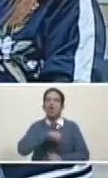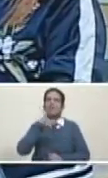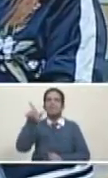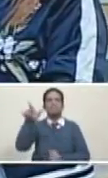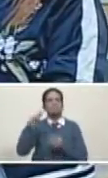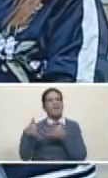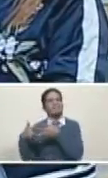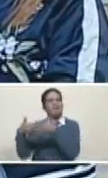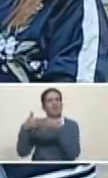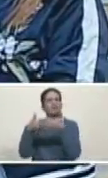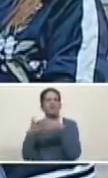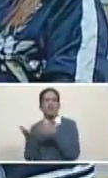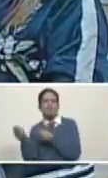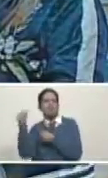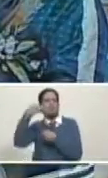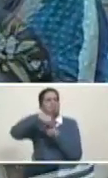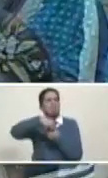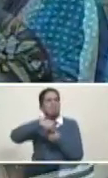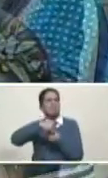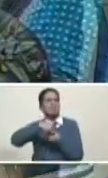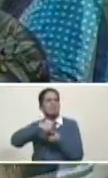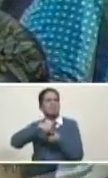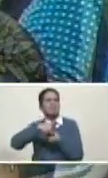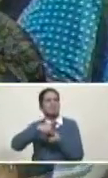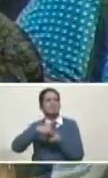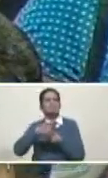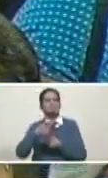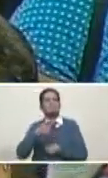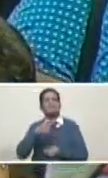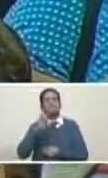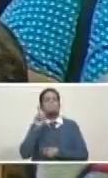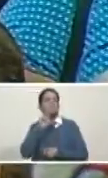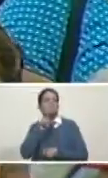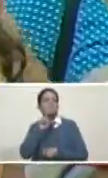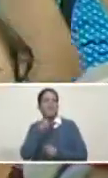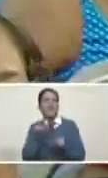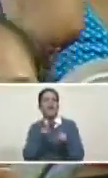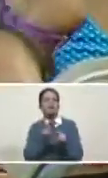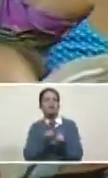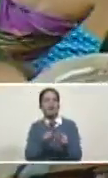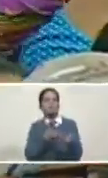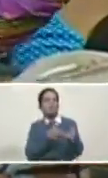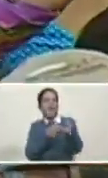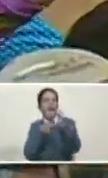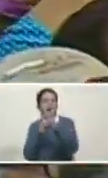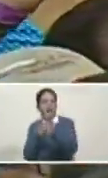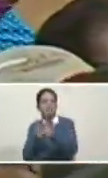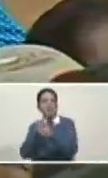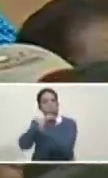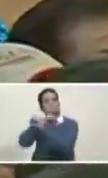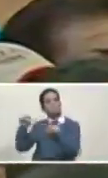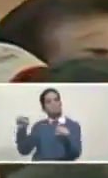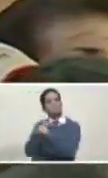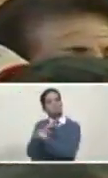poder en Venezuela es tan falsa como las armas de destrucción masiva en Irak.